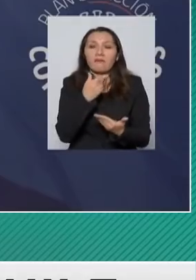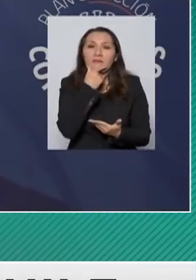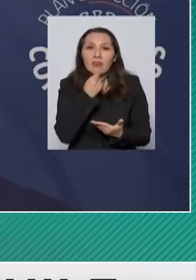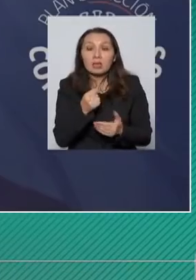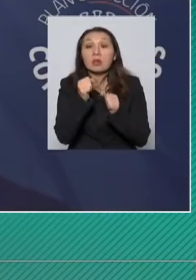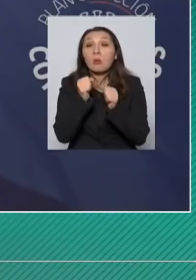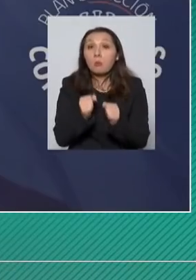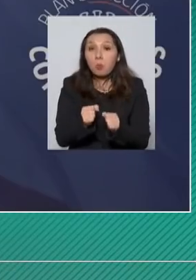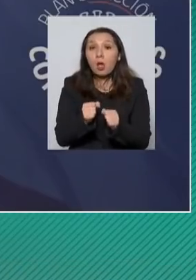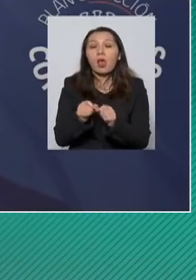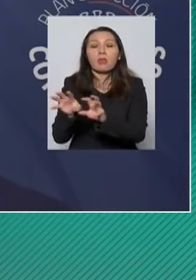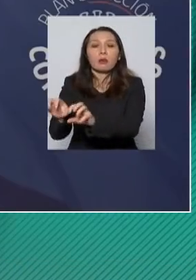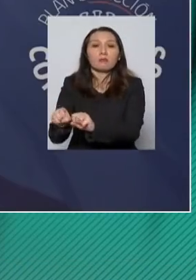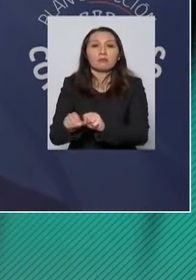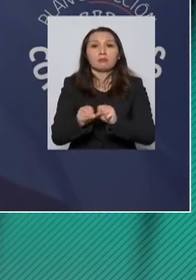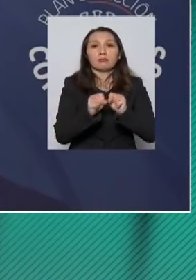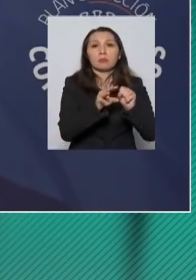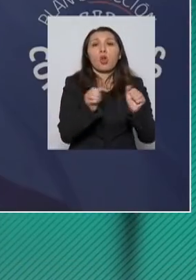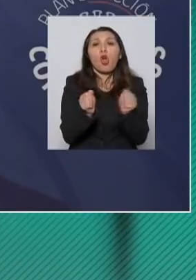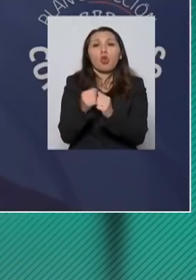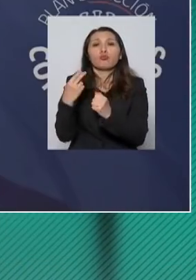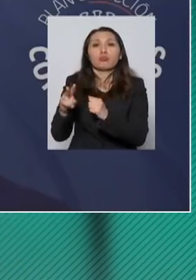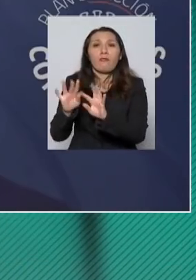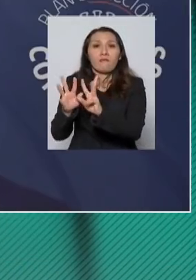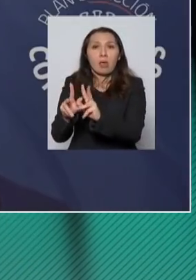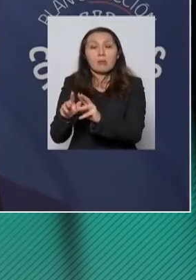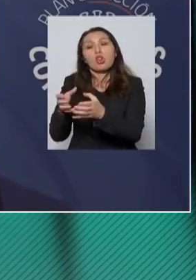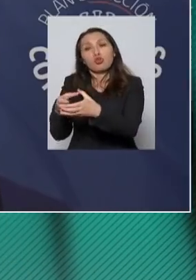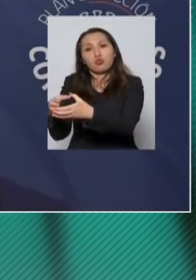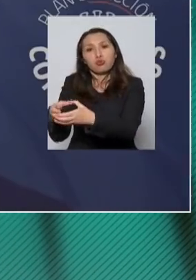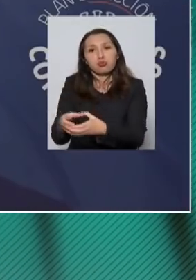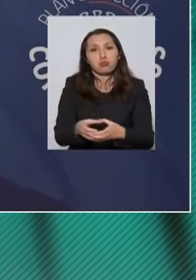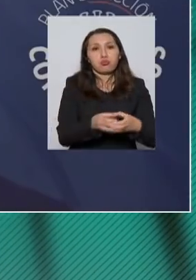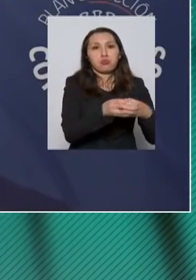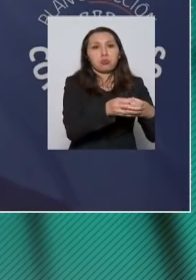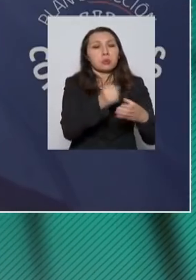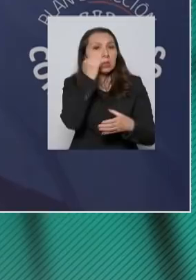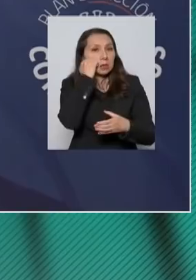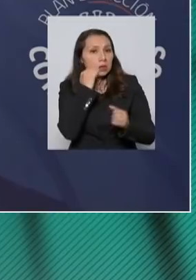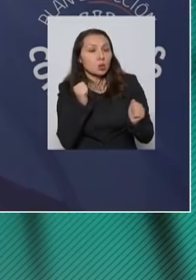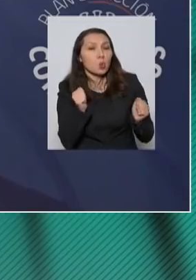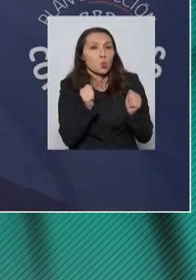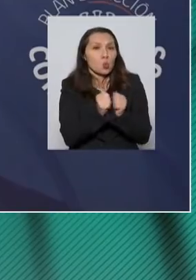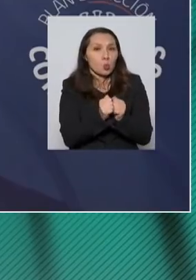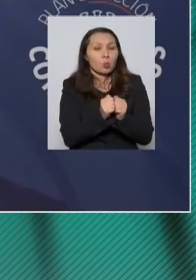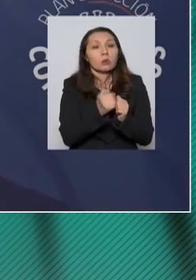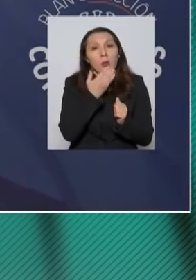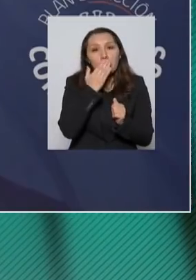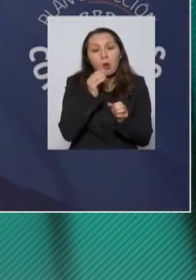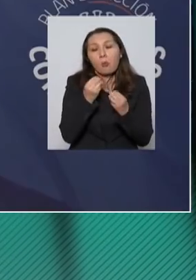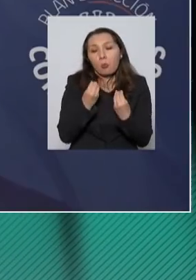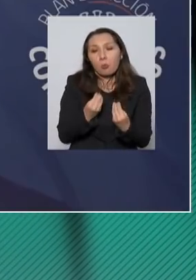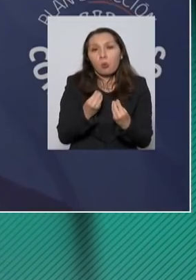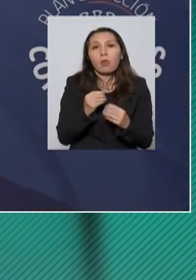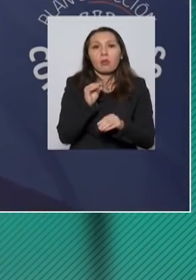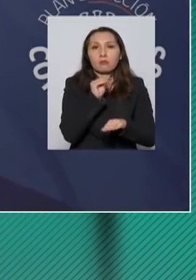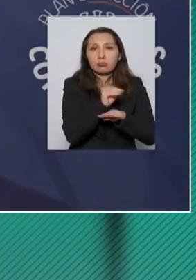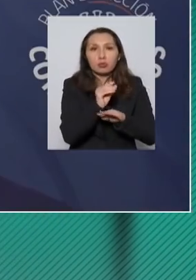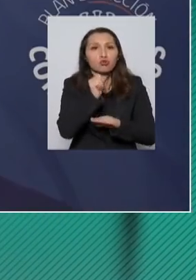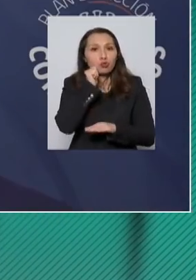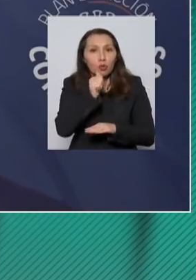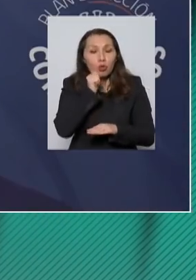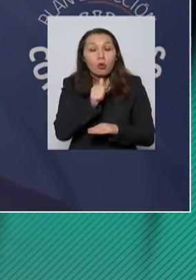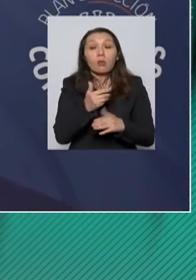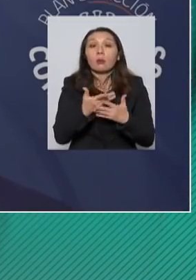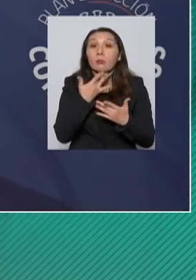facilidades para que puedan trasladarse con su familia, para que estén con sus seres queridos y obviamente puedan alimentarlos